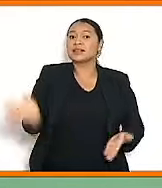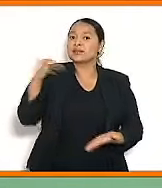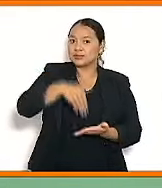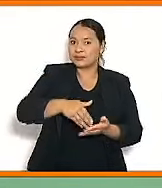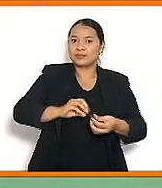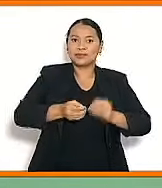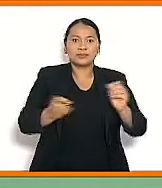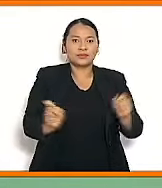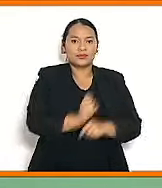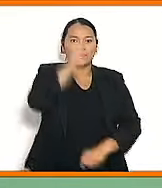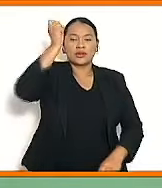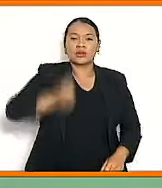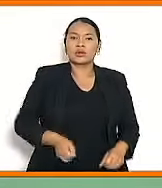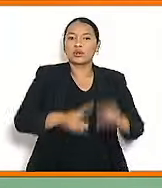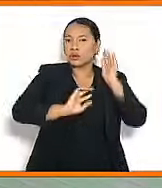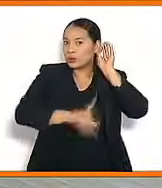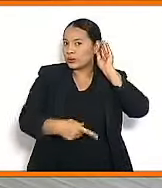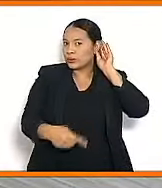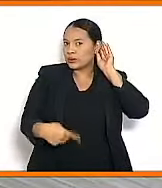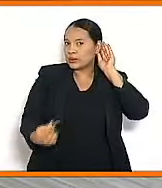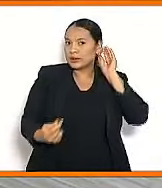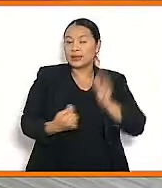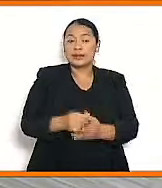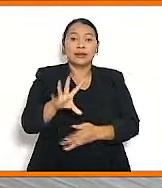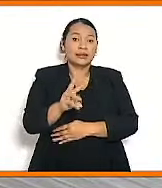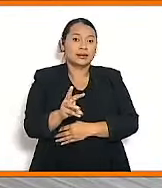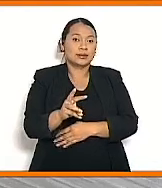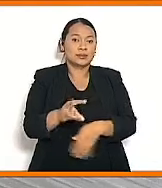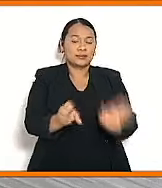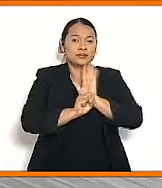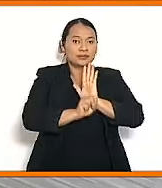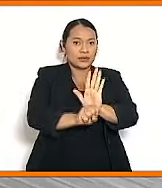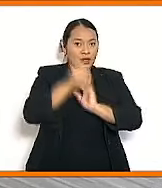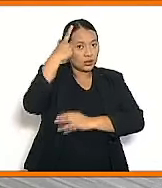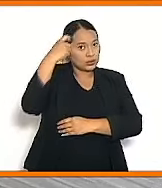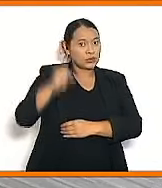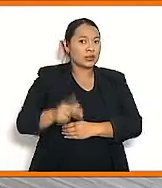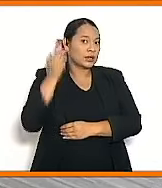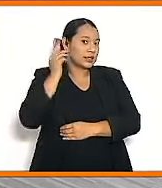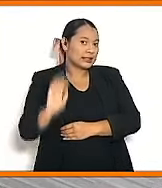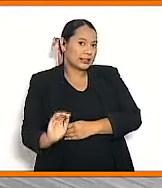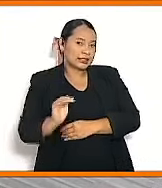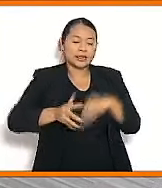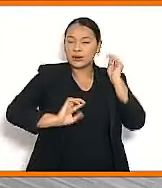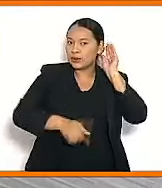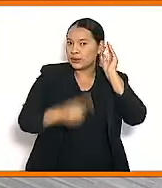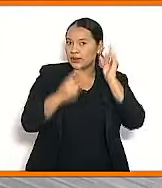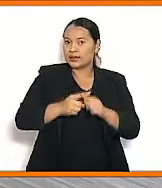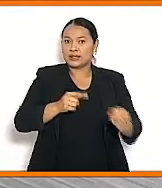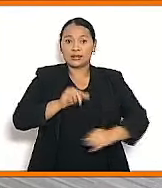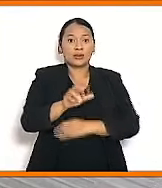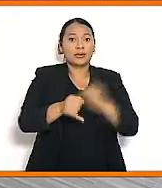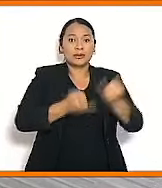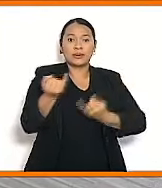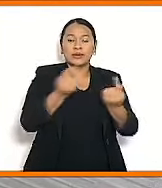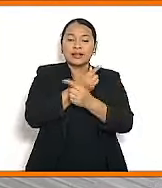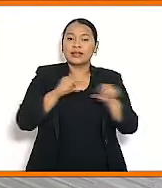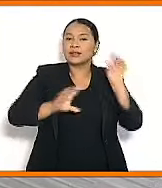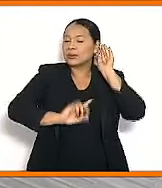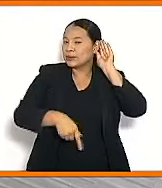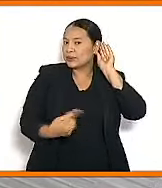gusto repito los números ganadores. Para diaria 16 con su símbolo de sueños niña. Para Multi X jugada gratis. Para más